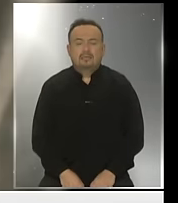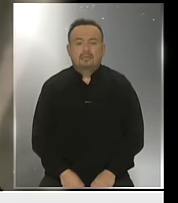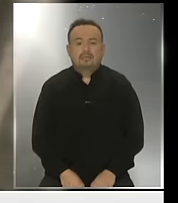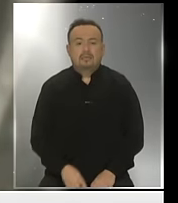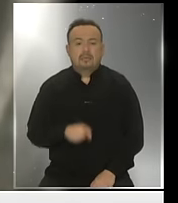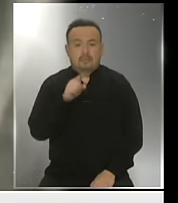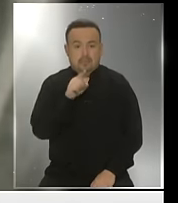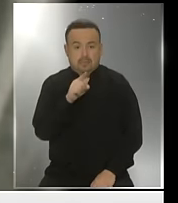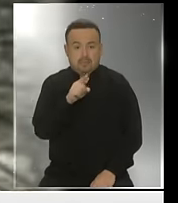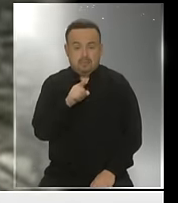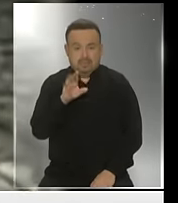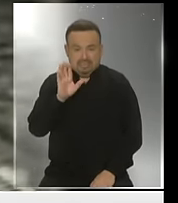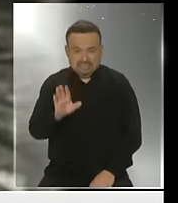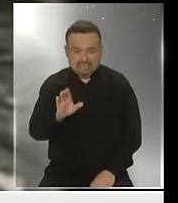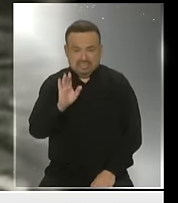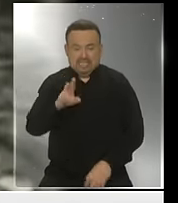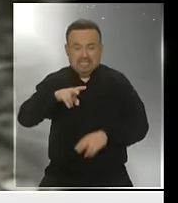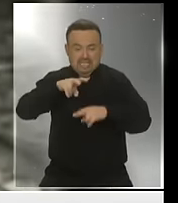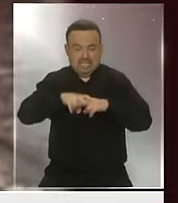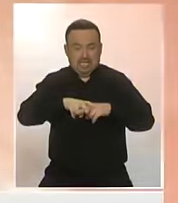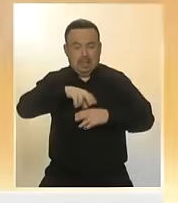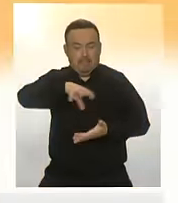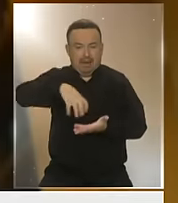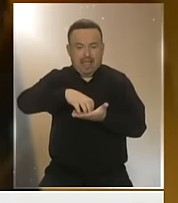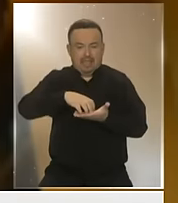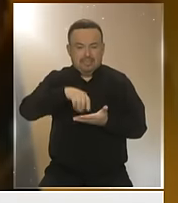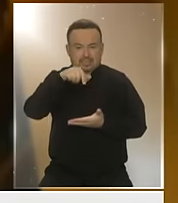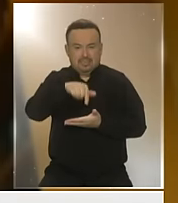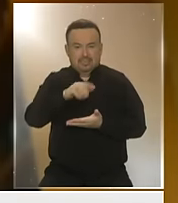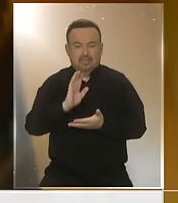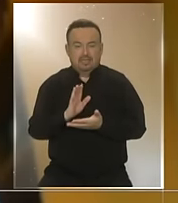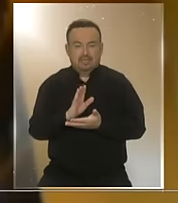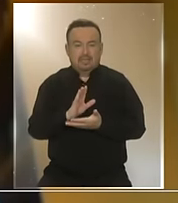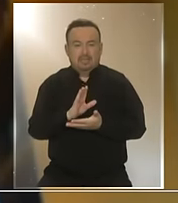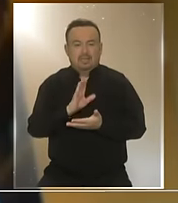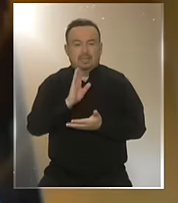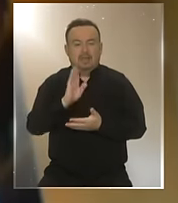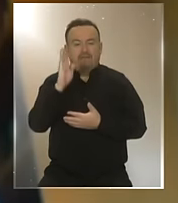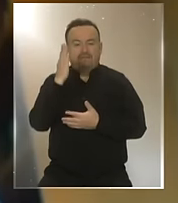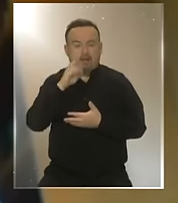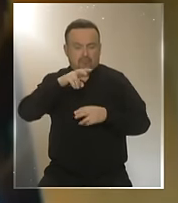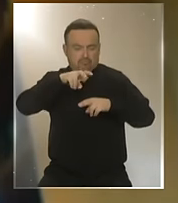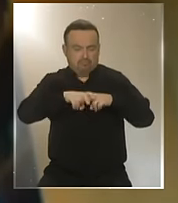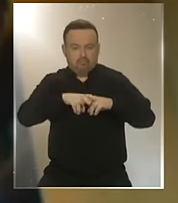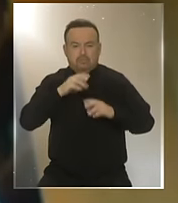Si usted hubiese estado en Valdivia, sentado en la plaza sentado en un banco de la plaza,